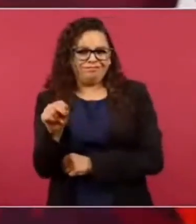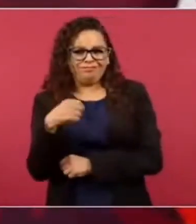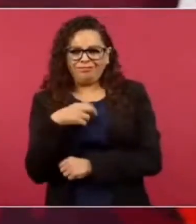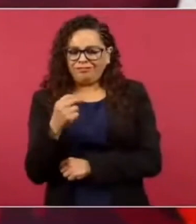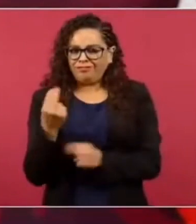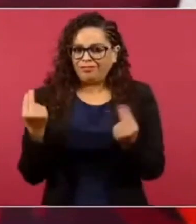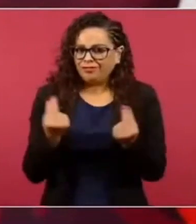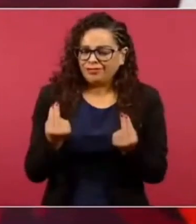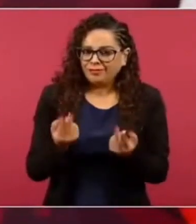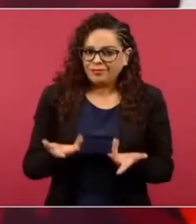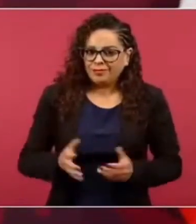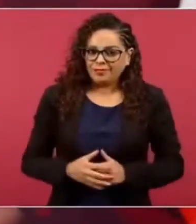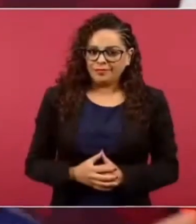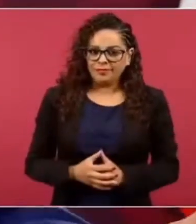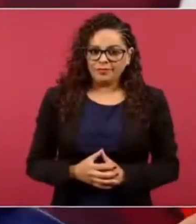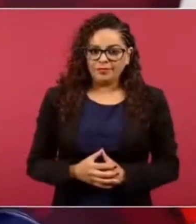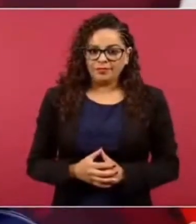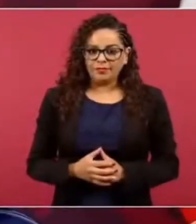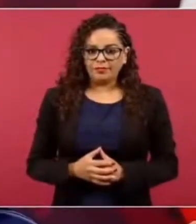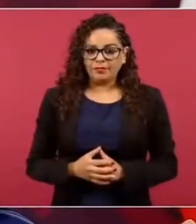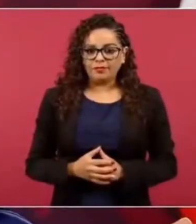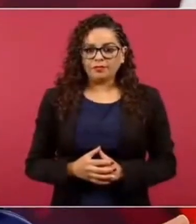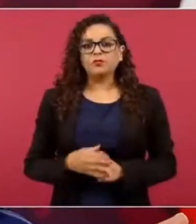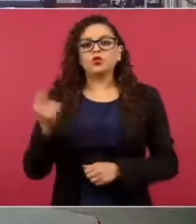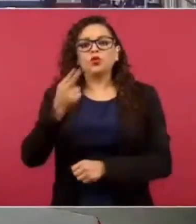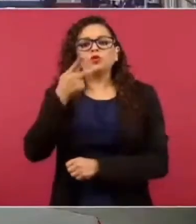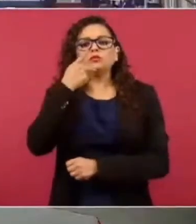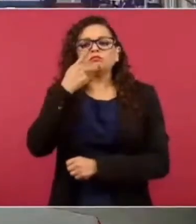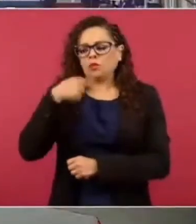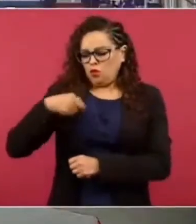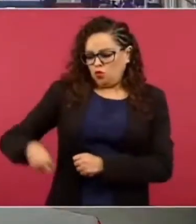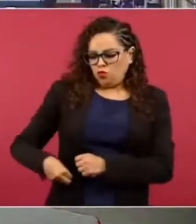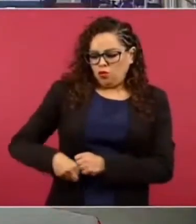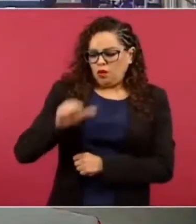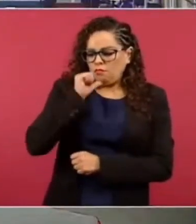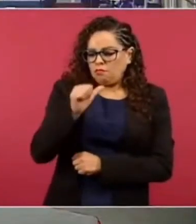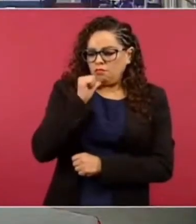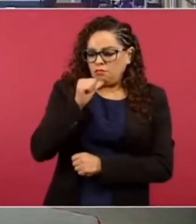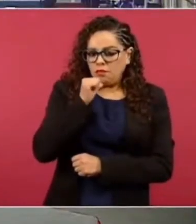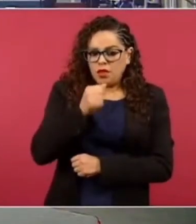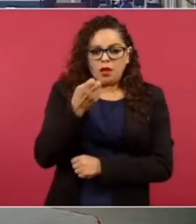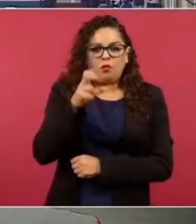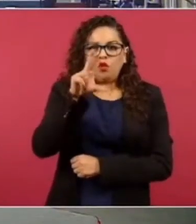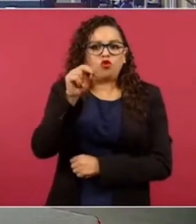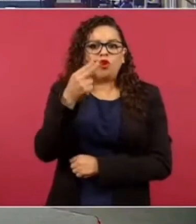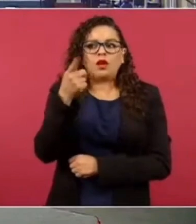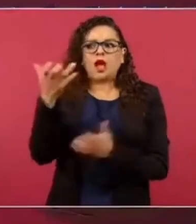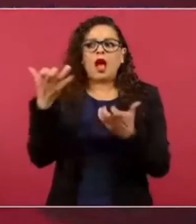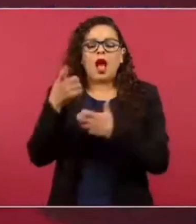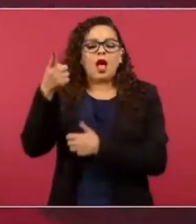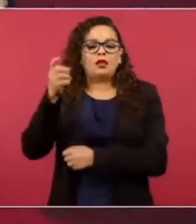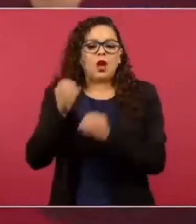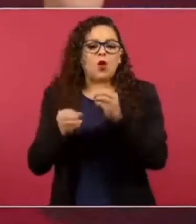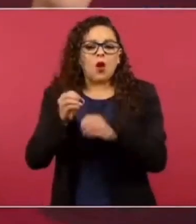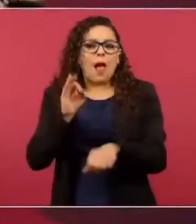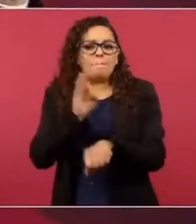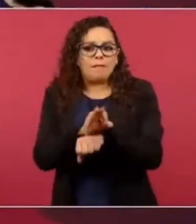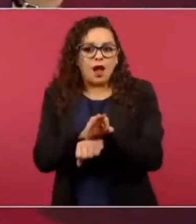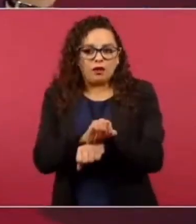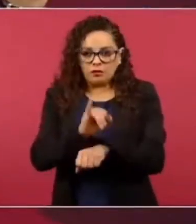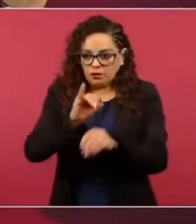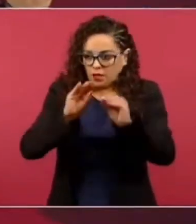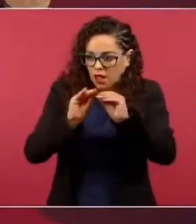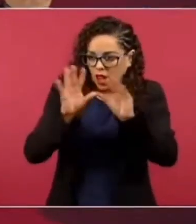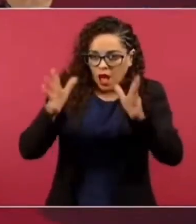usted que no debía nada y por eso es que no, Claro. no decidió. En el caso de Cienfuegos, si no se debía nada. Permíteme. Entonces, querían